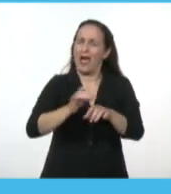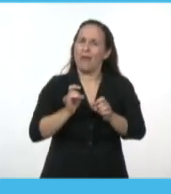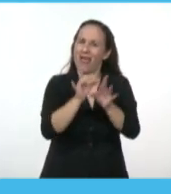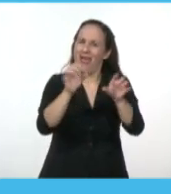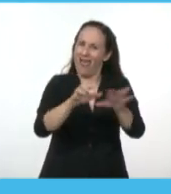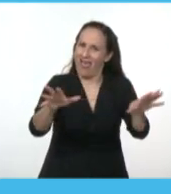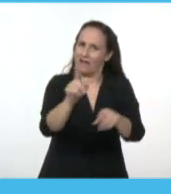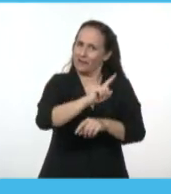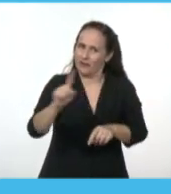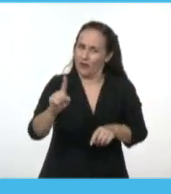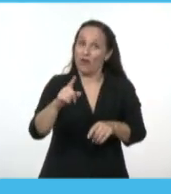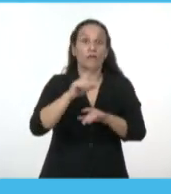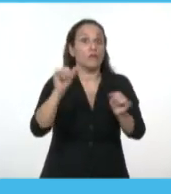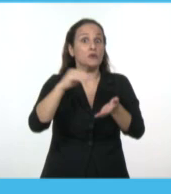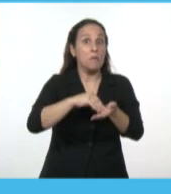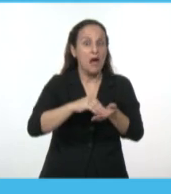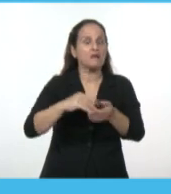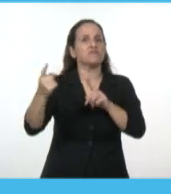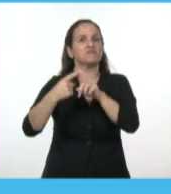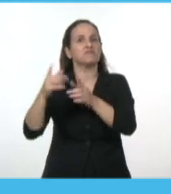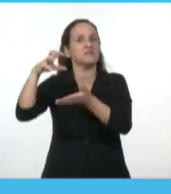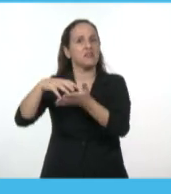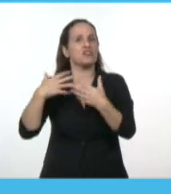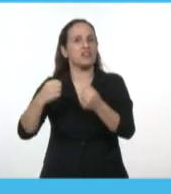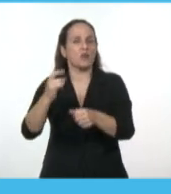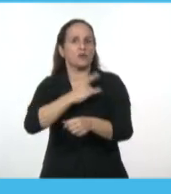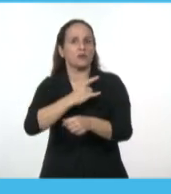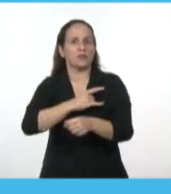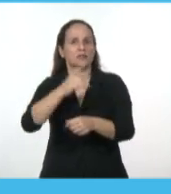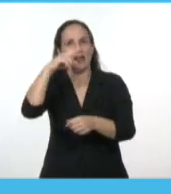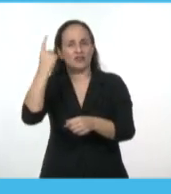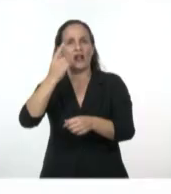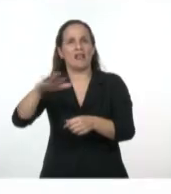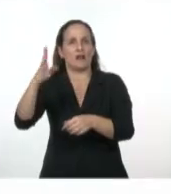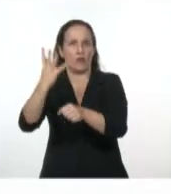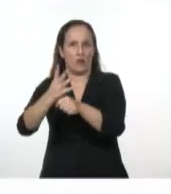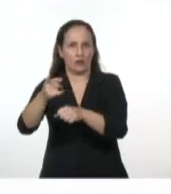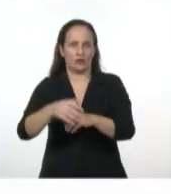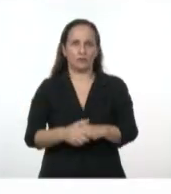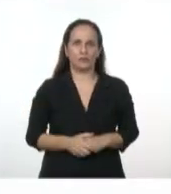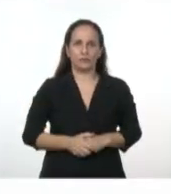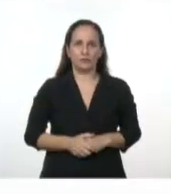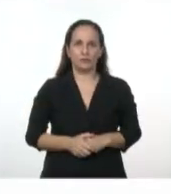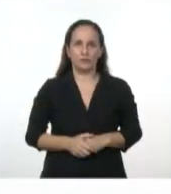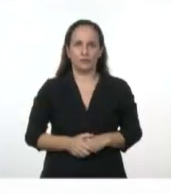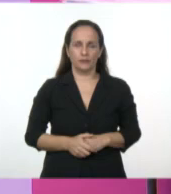Para más información, comunícate con el Centro de Salud de la Universidad Nacional de Río Cuarto.